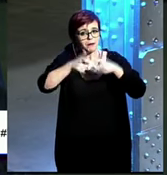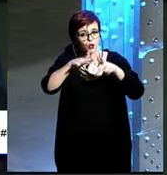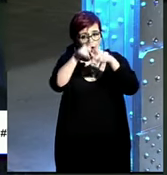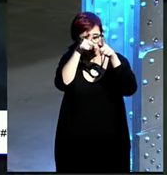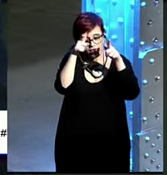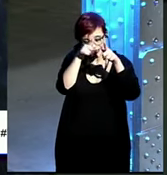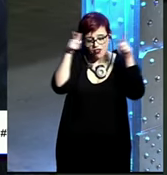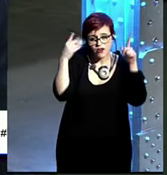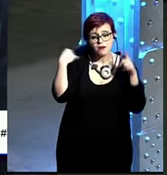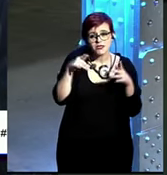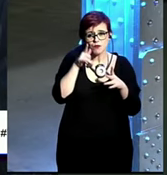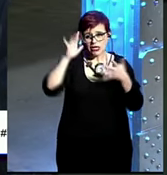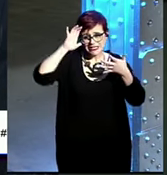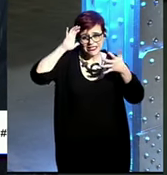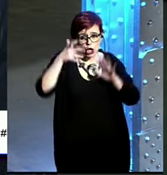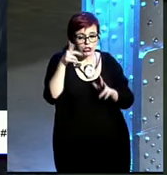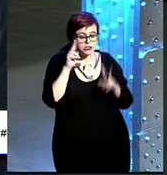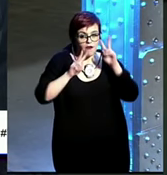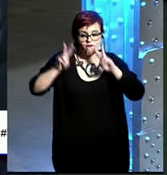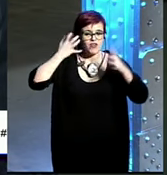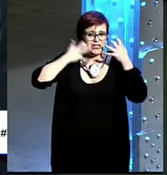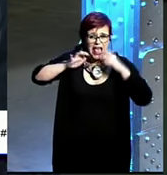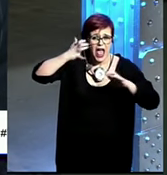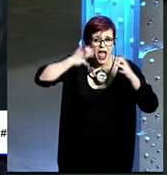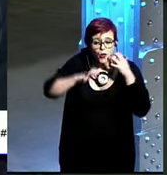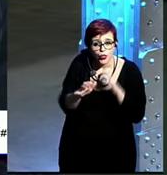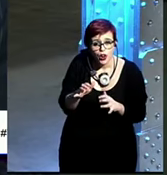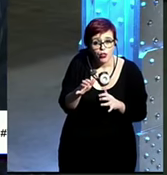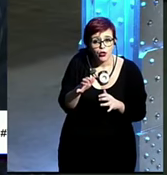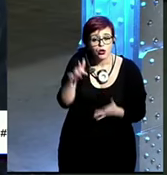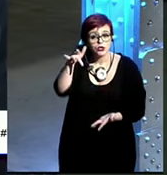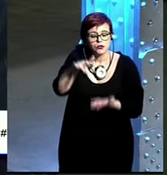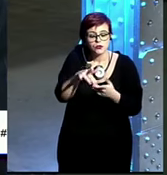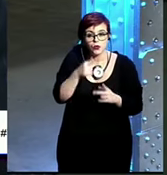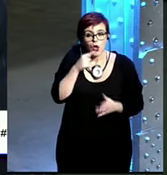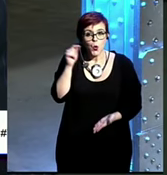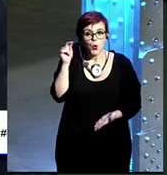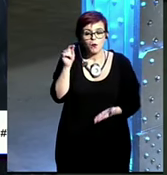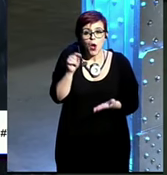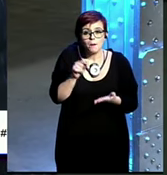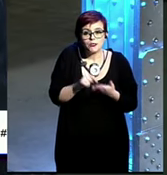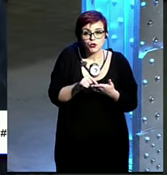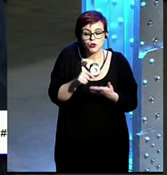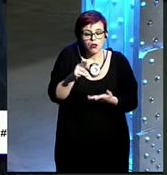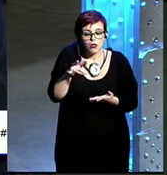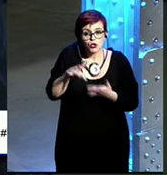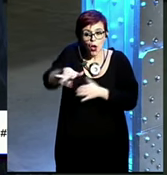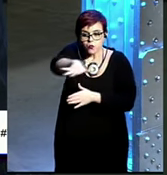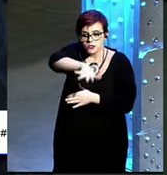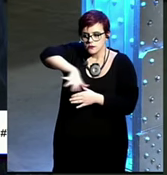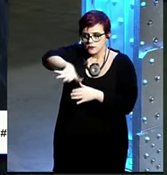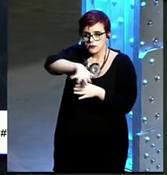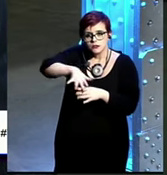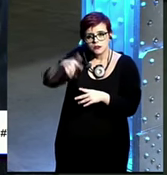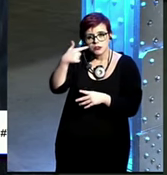psicosis, alucinaciones y otro tipo de cosas, y dijo: durante un momento había encontrado un sitio en el cual me